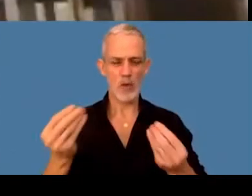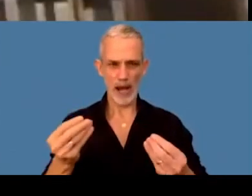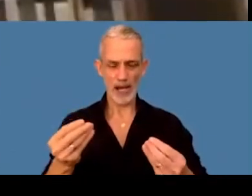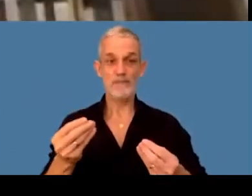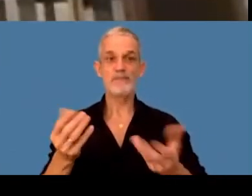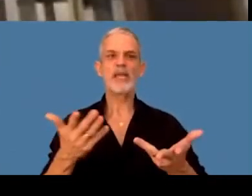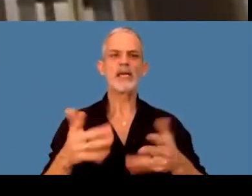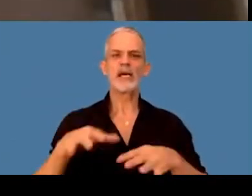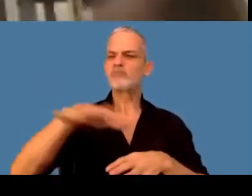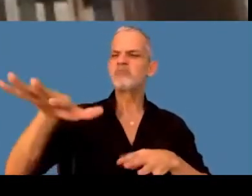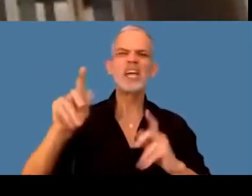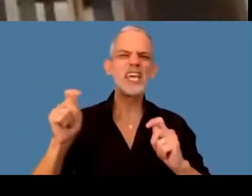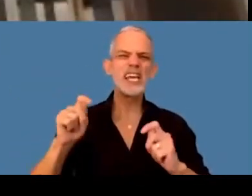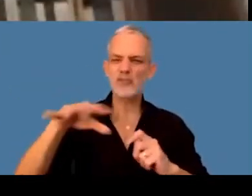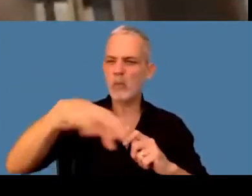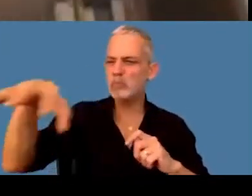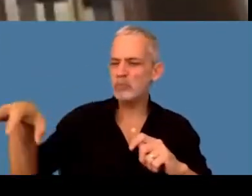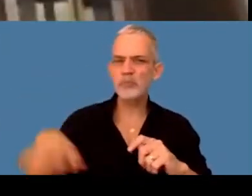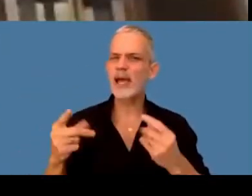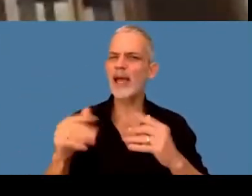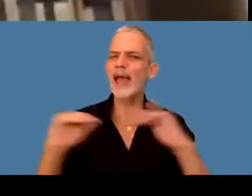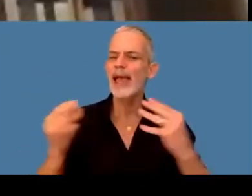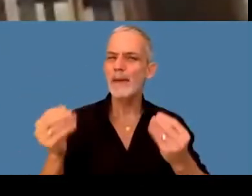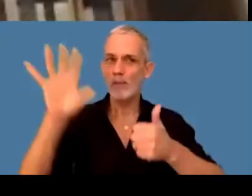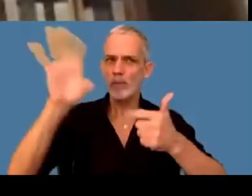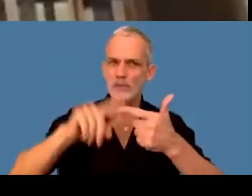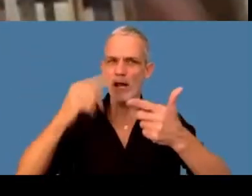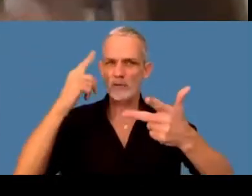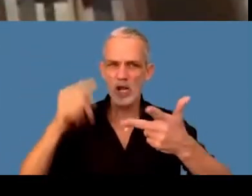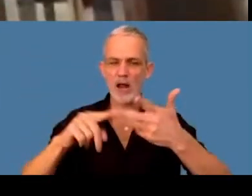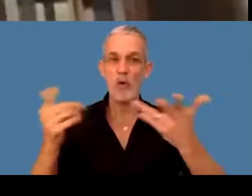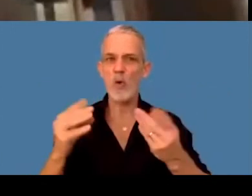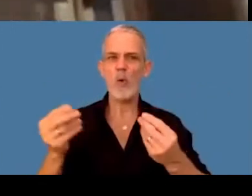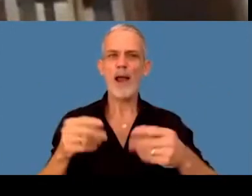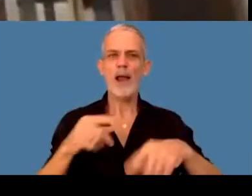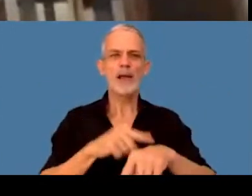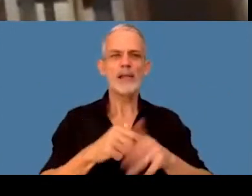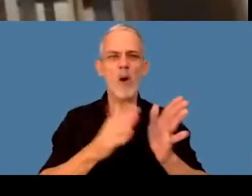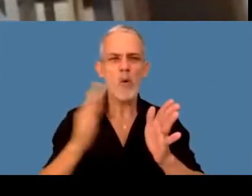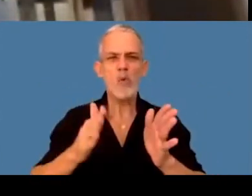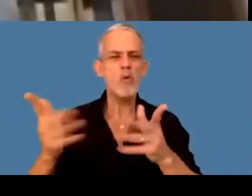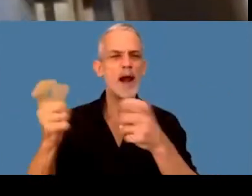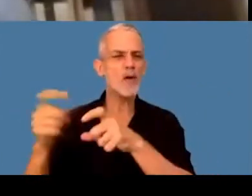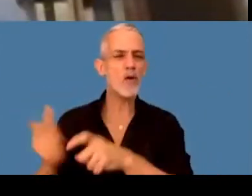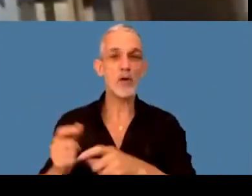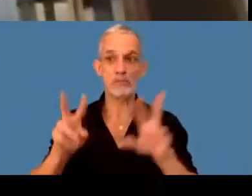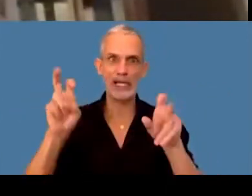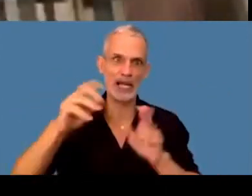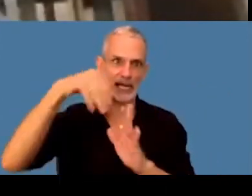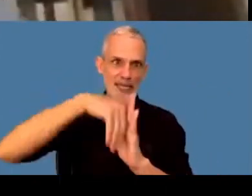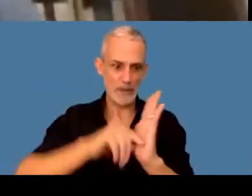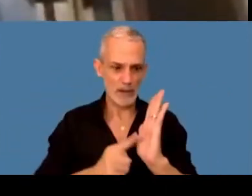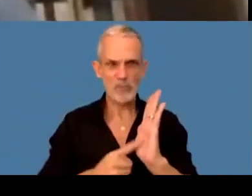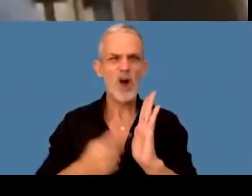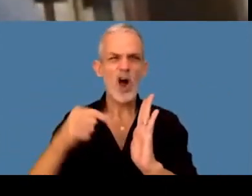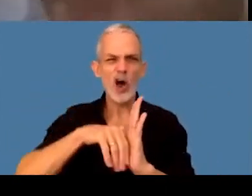sectores negocias? ¿A qué nivel se negocia? ¿Cuál es el ritmo negocial? ¿Y qué contenidos? Porque ahí viene lo que vamos a llegar. Miren, que